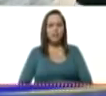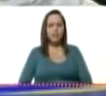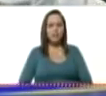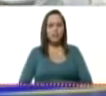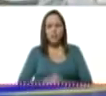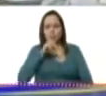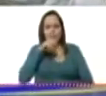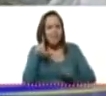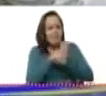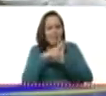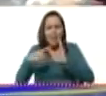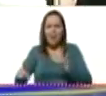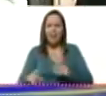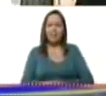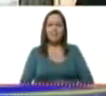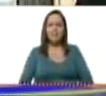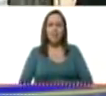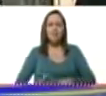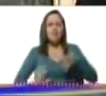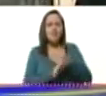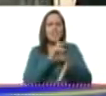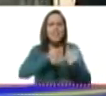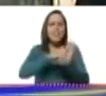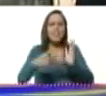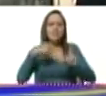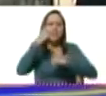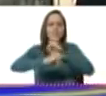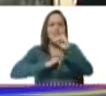ilegales desde el punto de vista del derecho internacional,